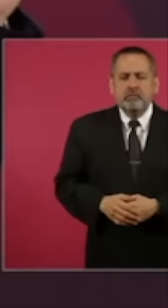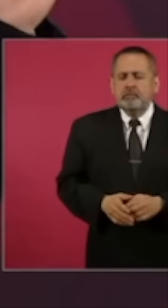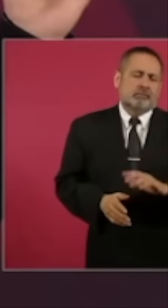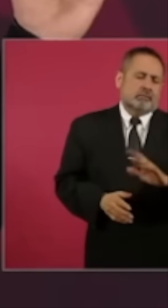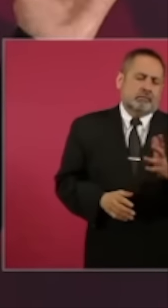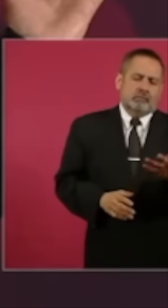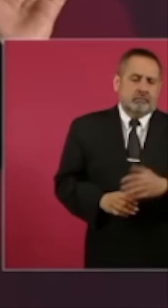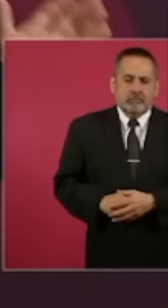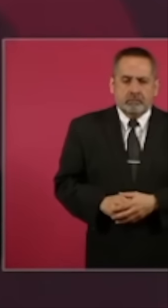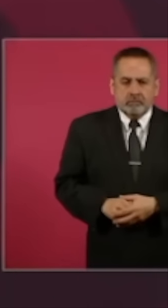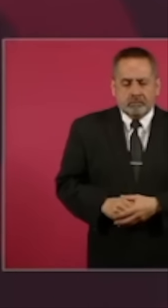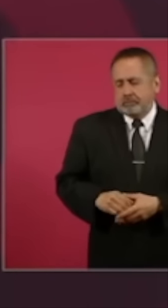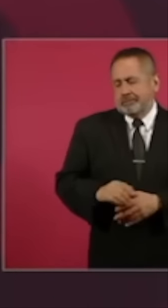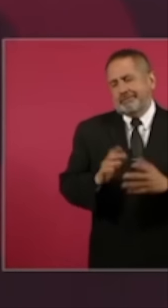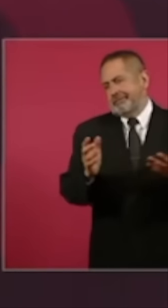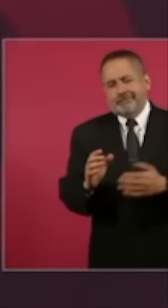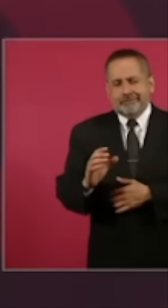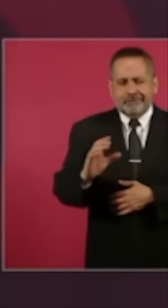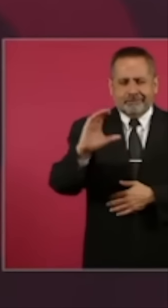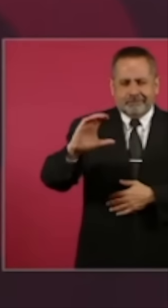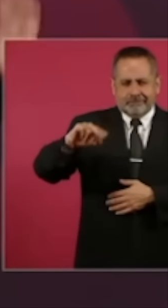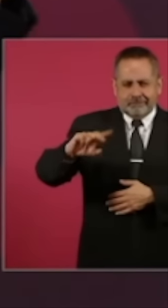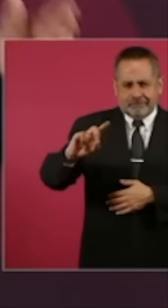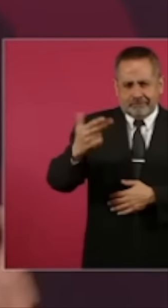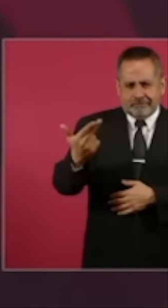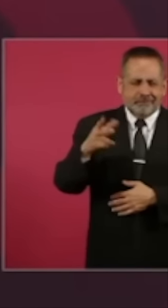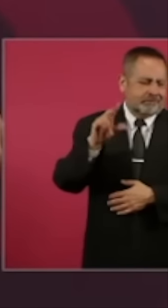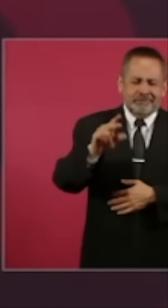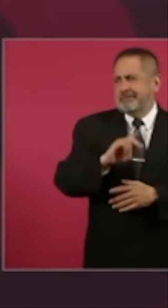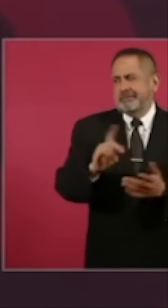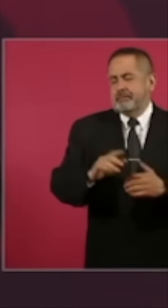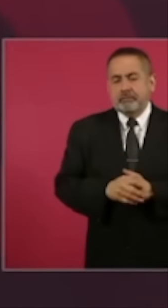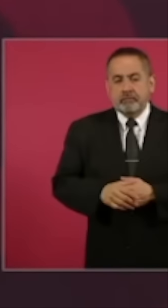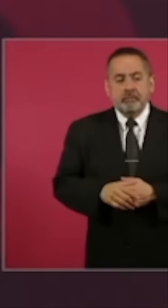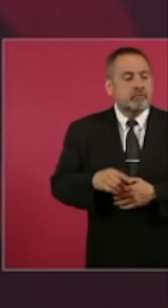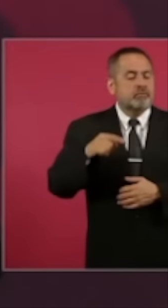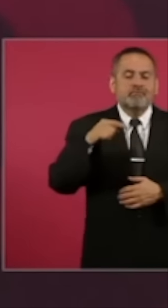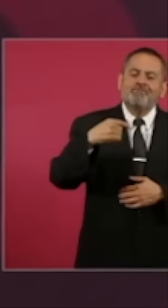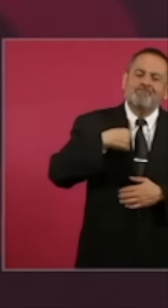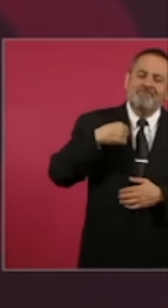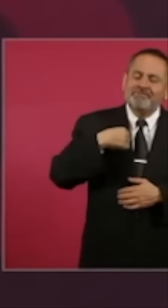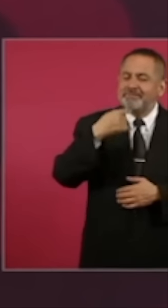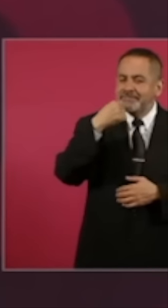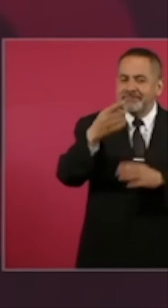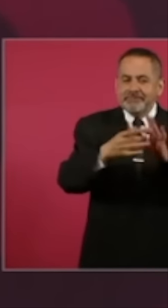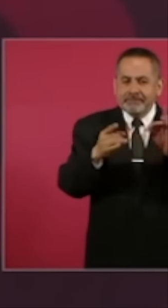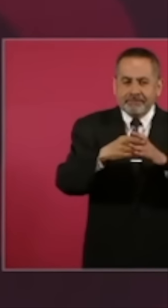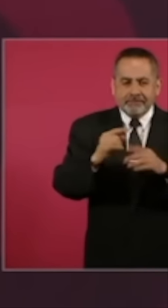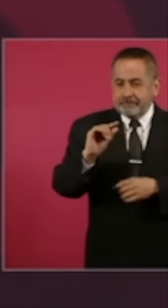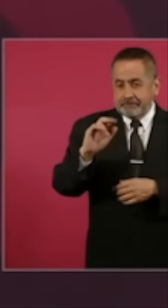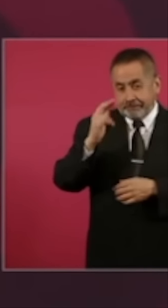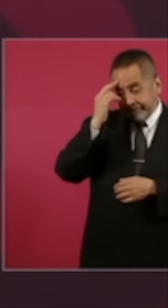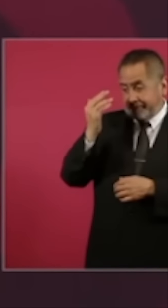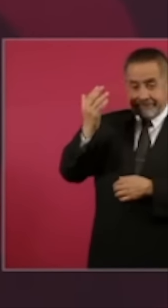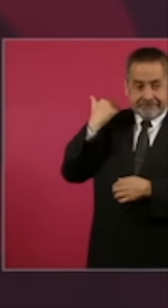la Comisión de Derechos Humanos no. No, no, estoy hablando de los organismos que se crearon